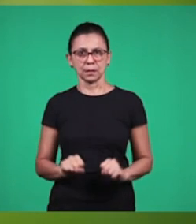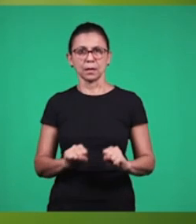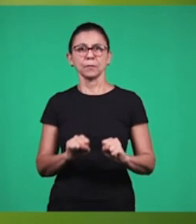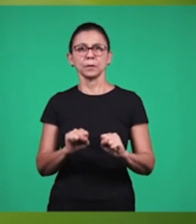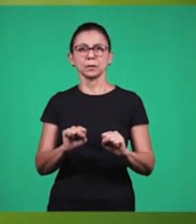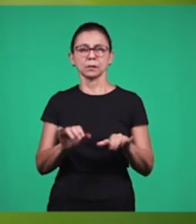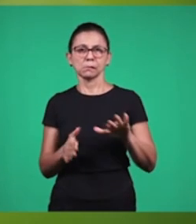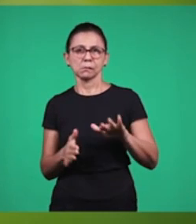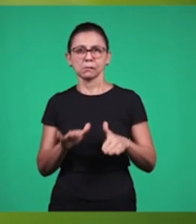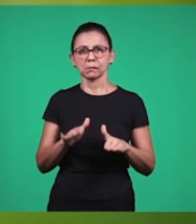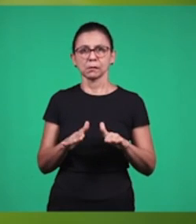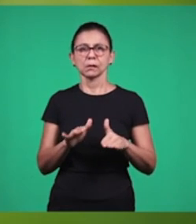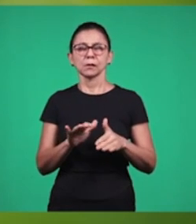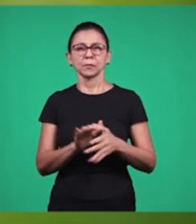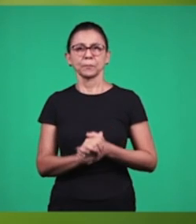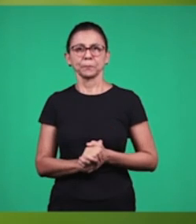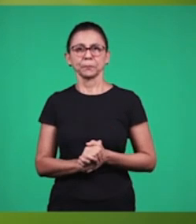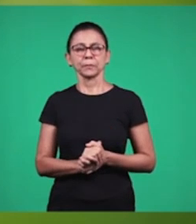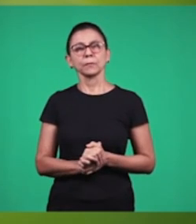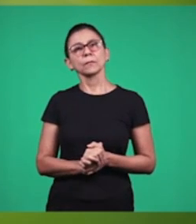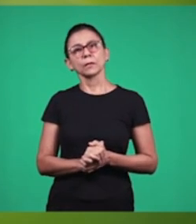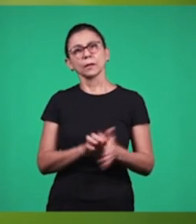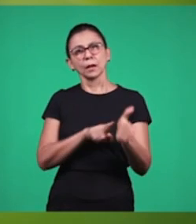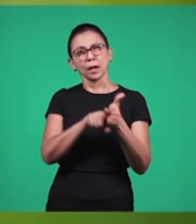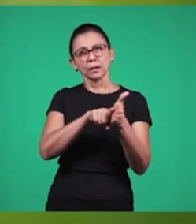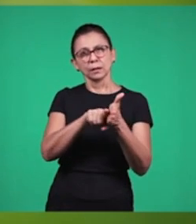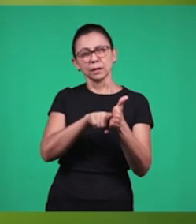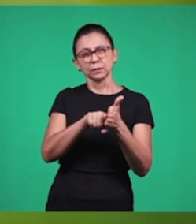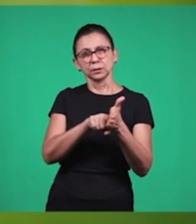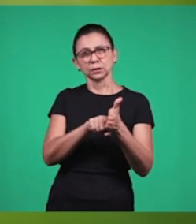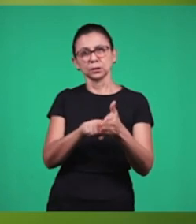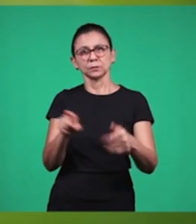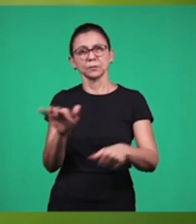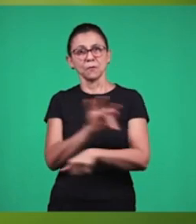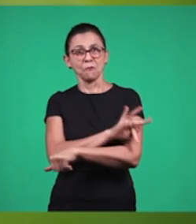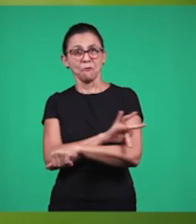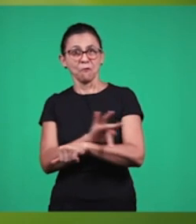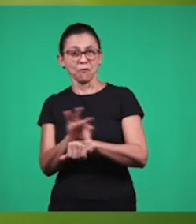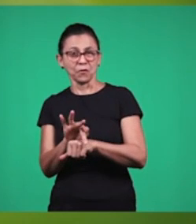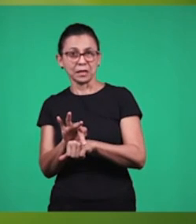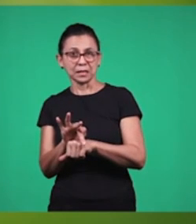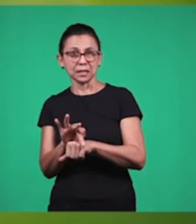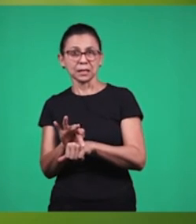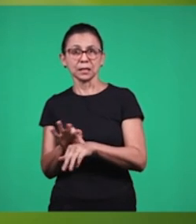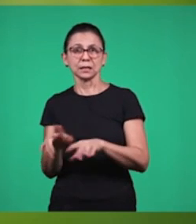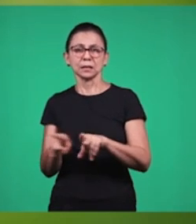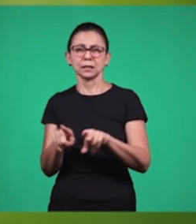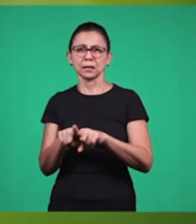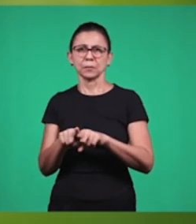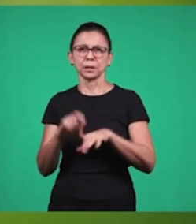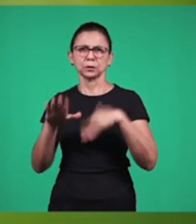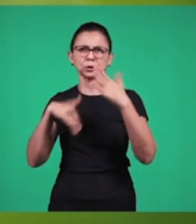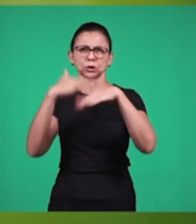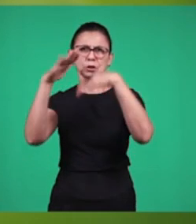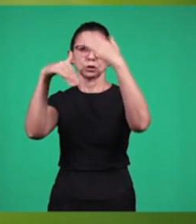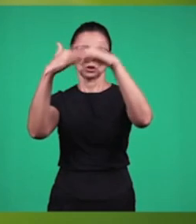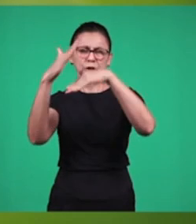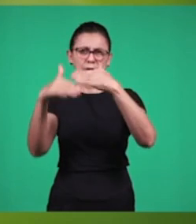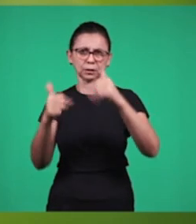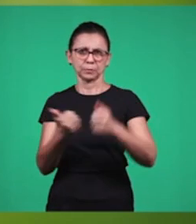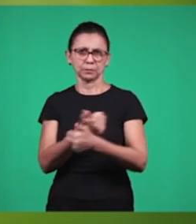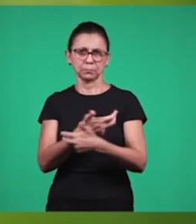equilibrio, análisis físico de señales fisiológicas y dinámica de halos